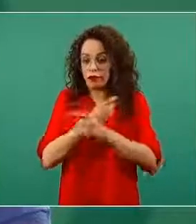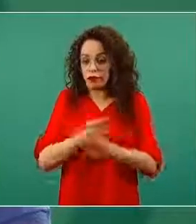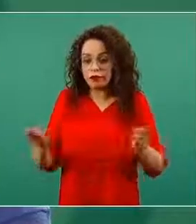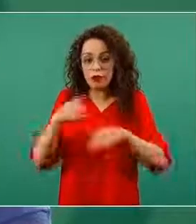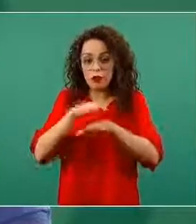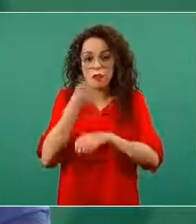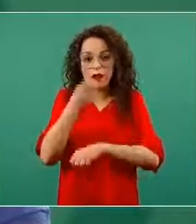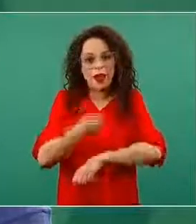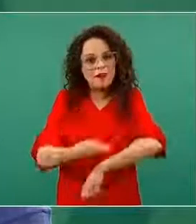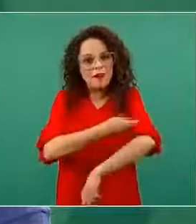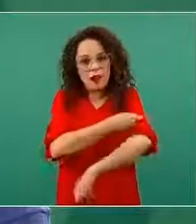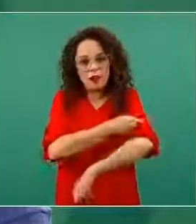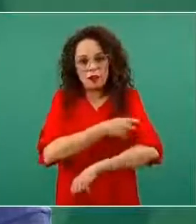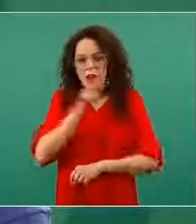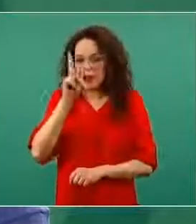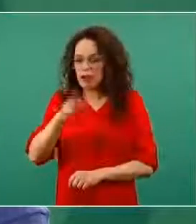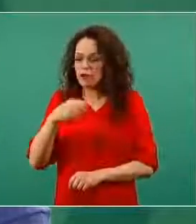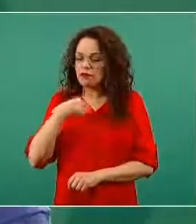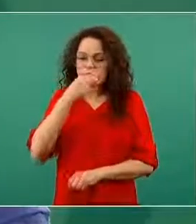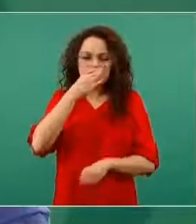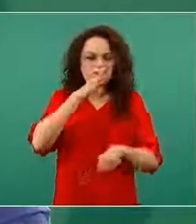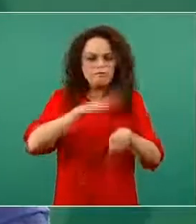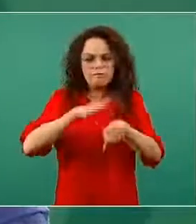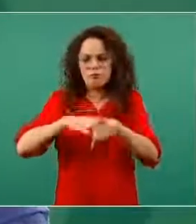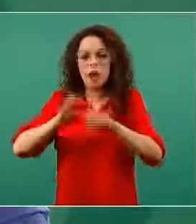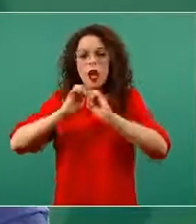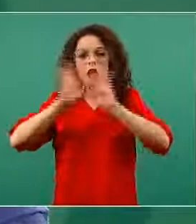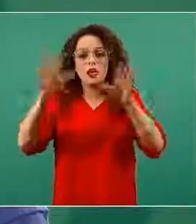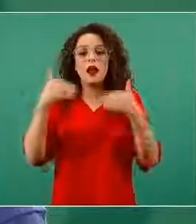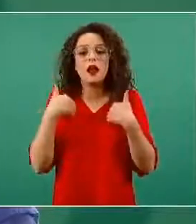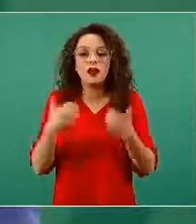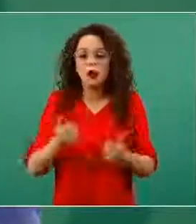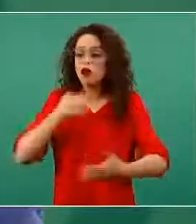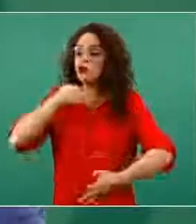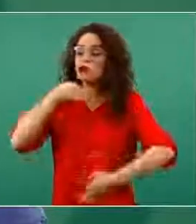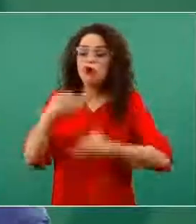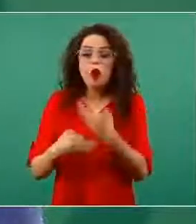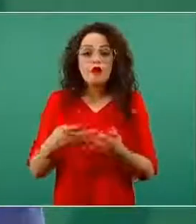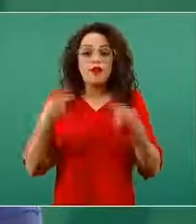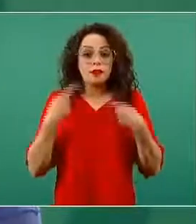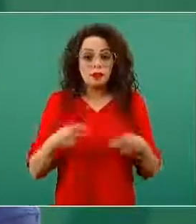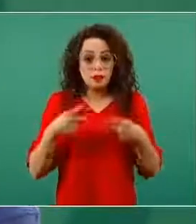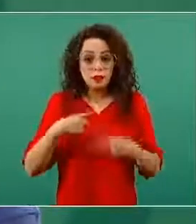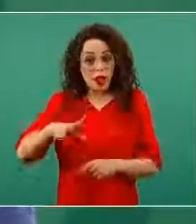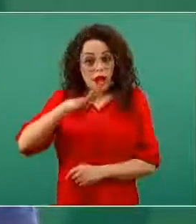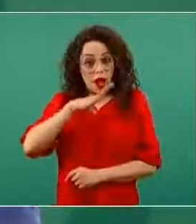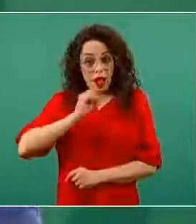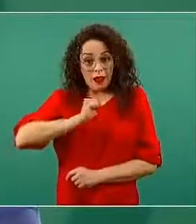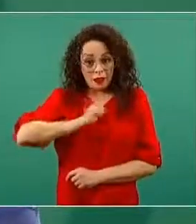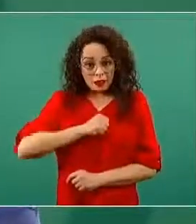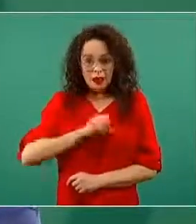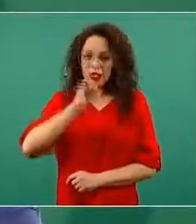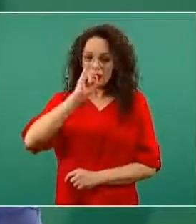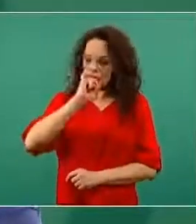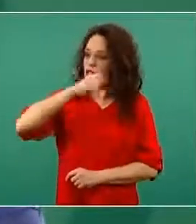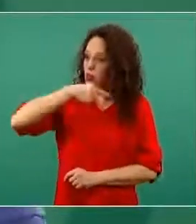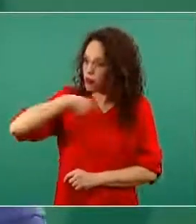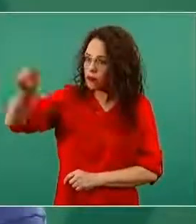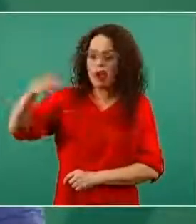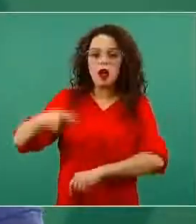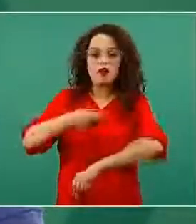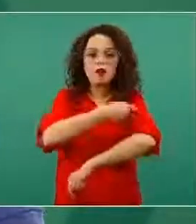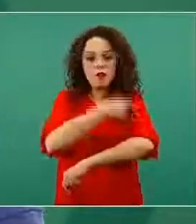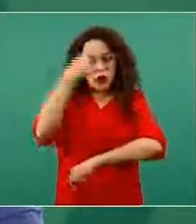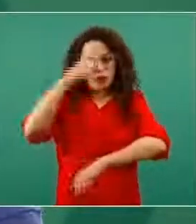Entonces, el mensaje claro y fuerte: toda persona que vive con VIH, por favor, vacúnese contra la COVID-19, es